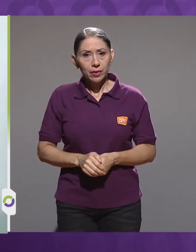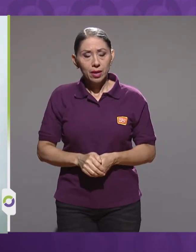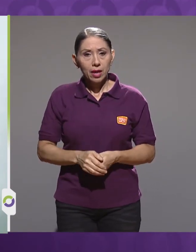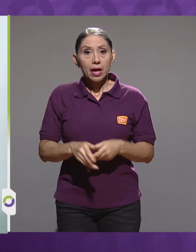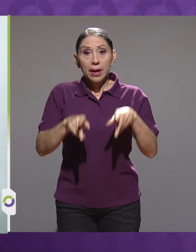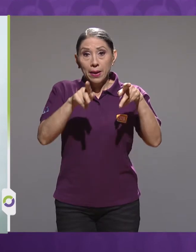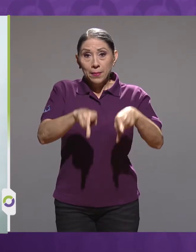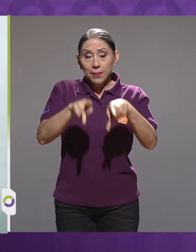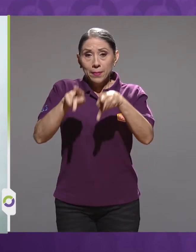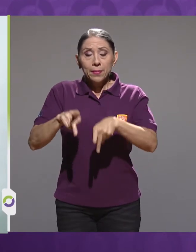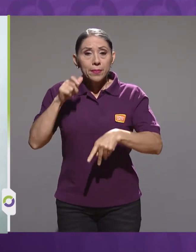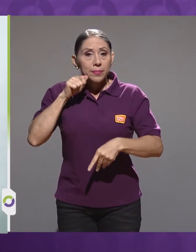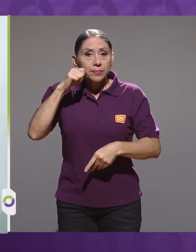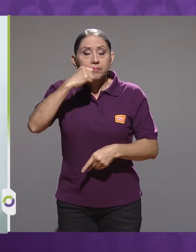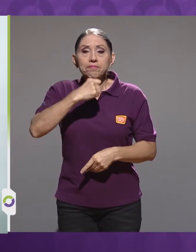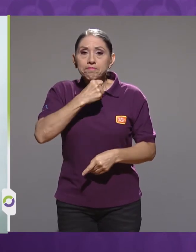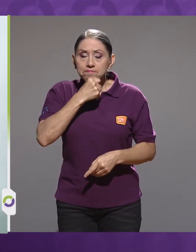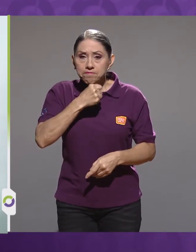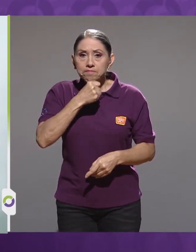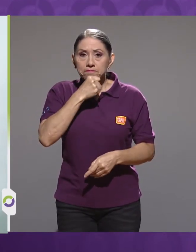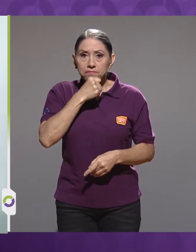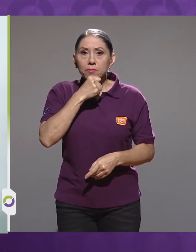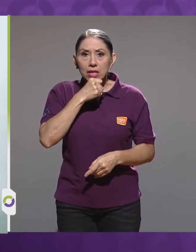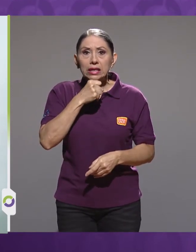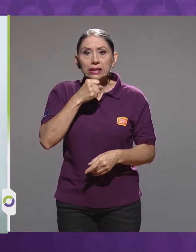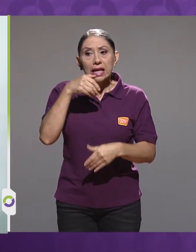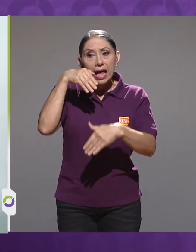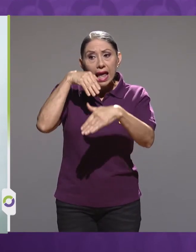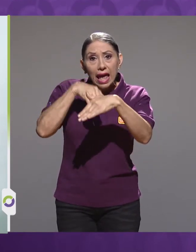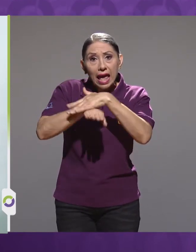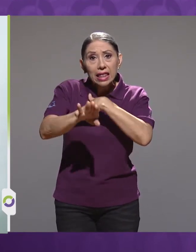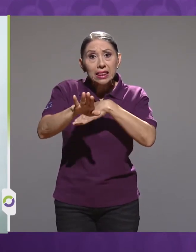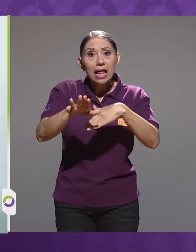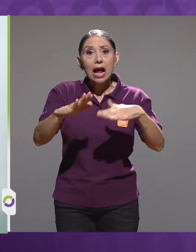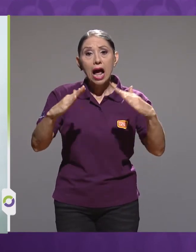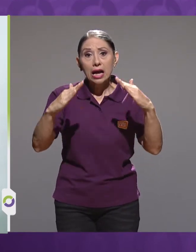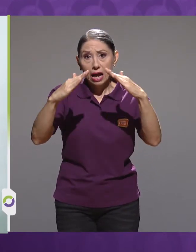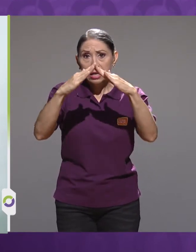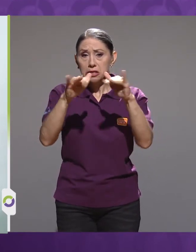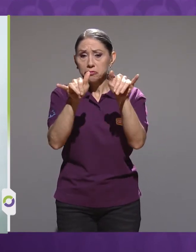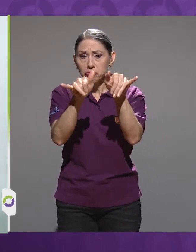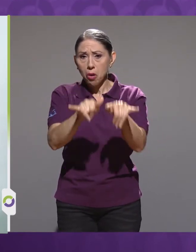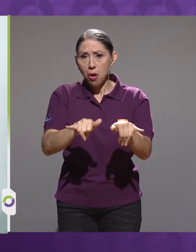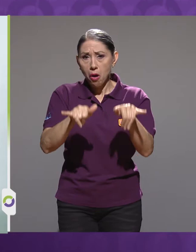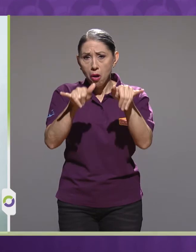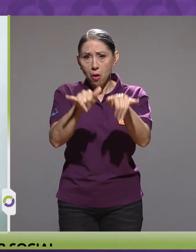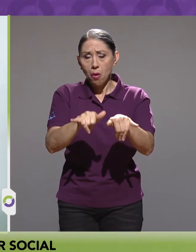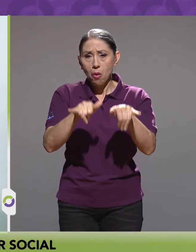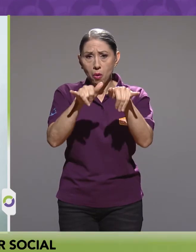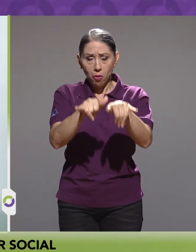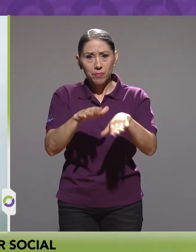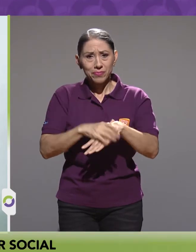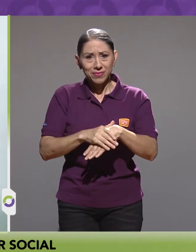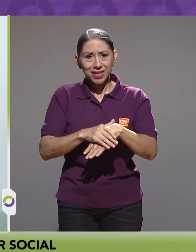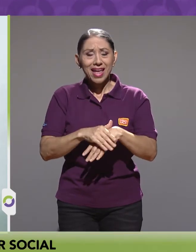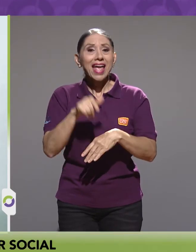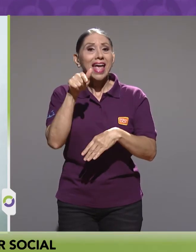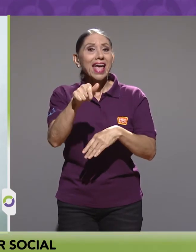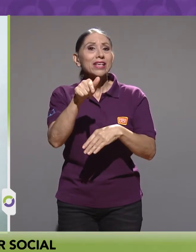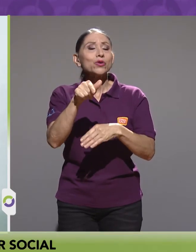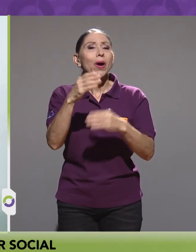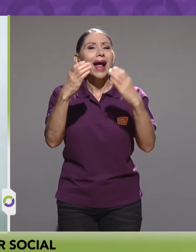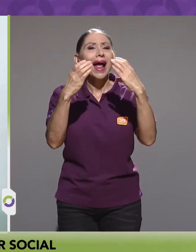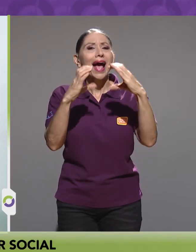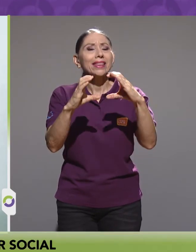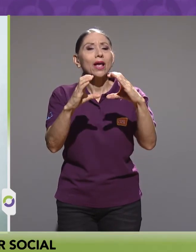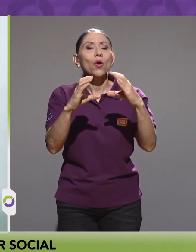institución. Las personas adultas mayores, si bien es cierto, ingresan a hogares de larga estancia que tienen la categoría de